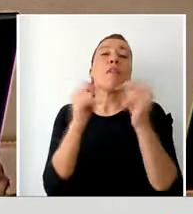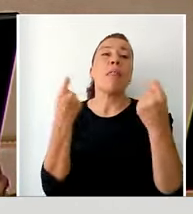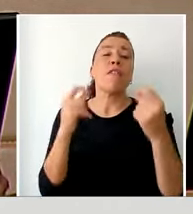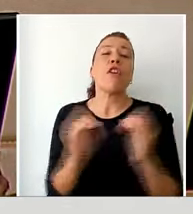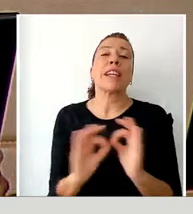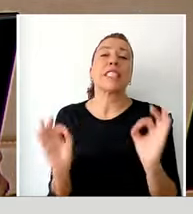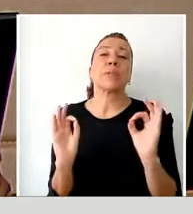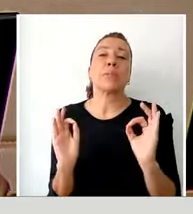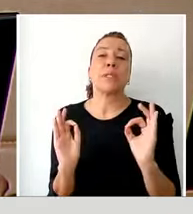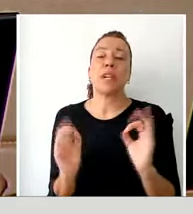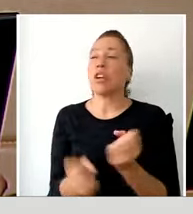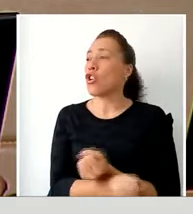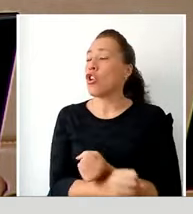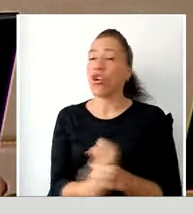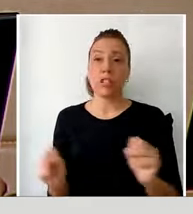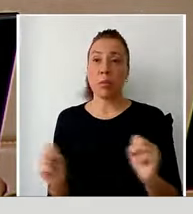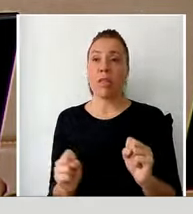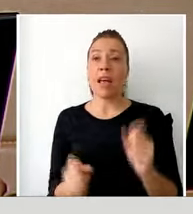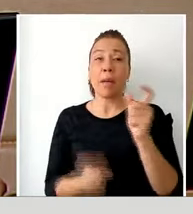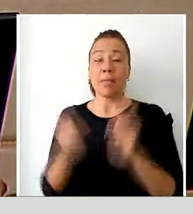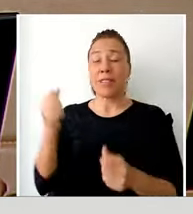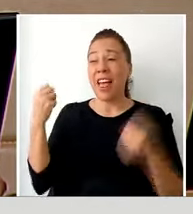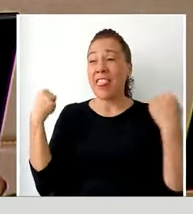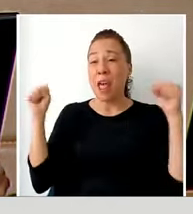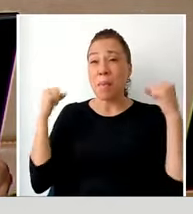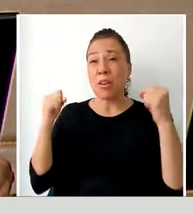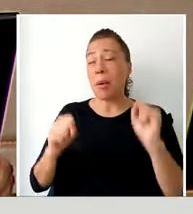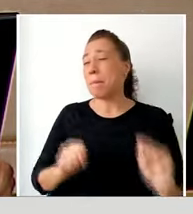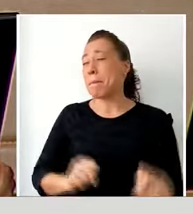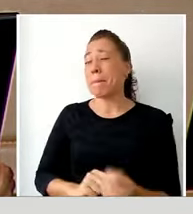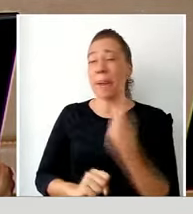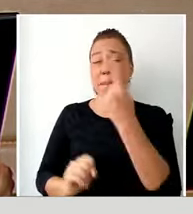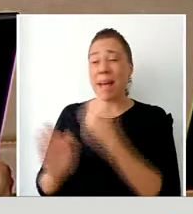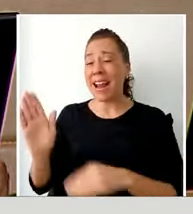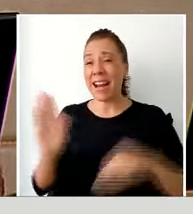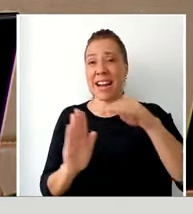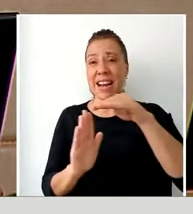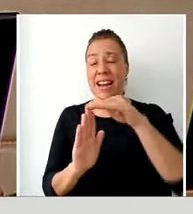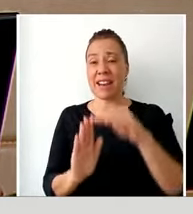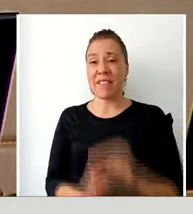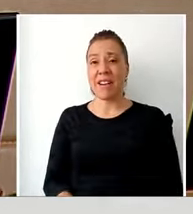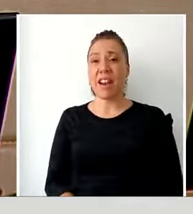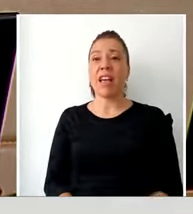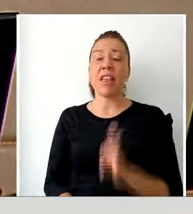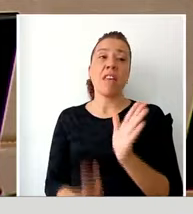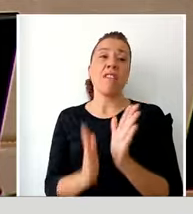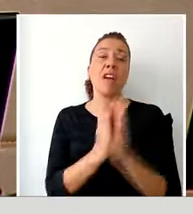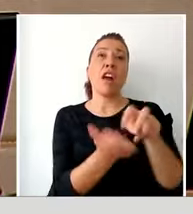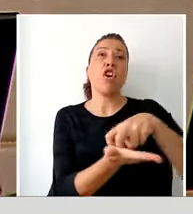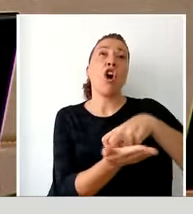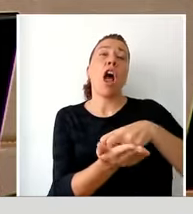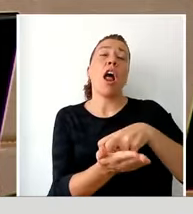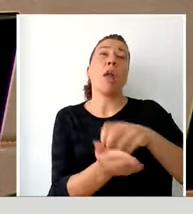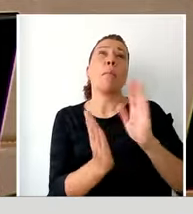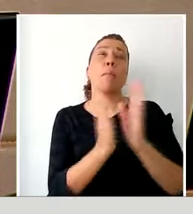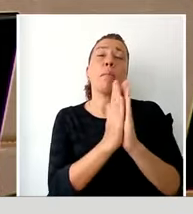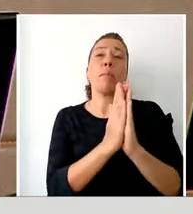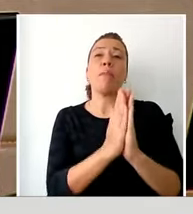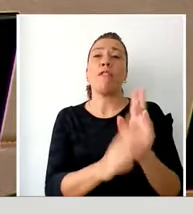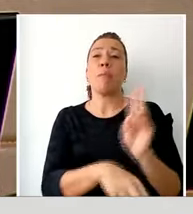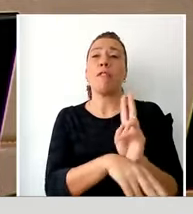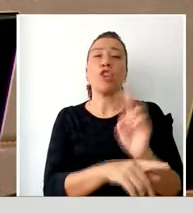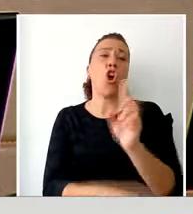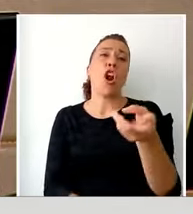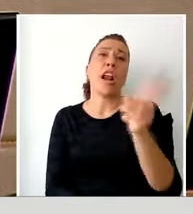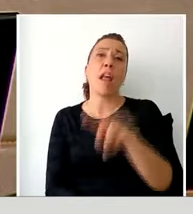es posible que atletas de alto rendimiento y deportista de alto rendimiento tengan que rogar el profesor que no lo repruebe por